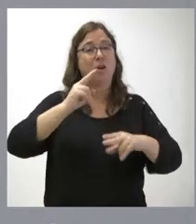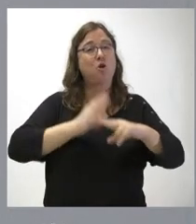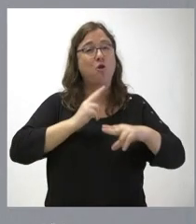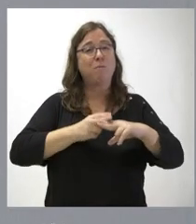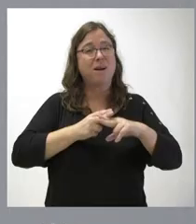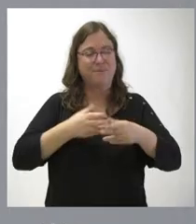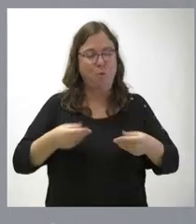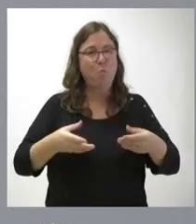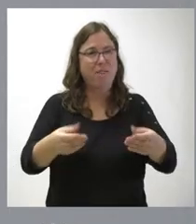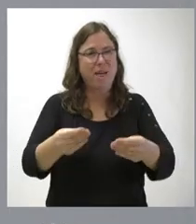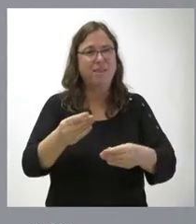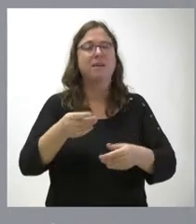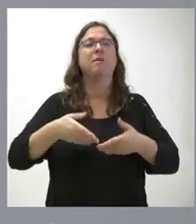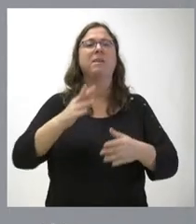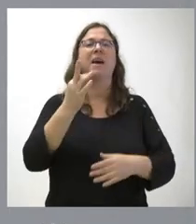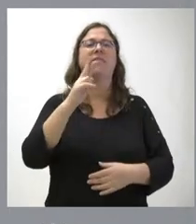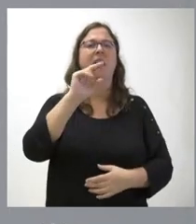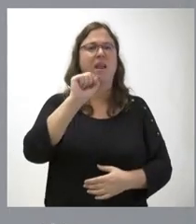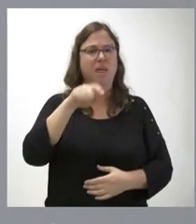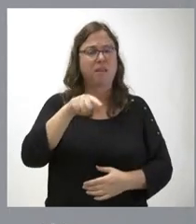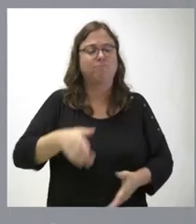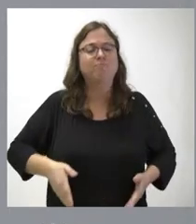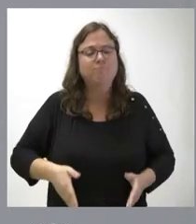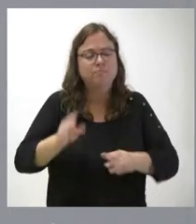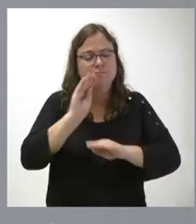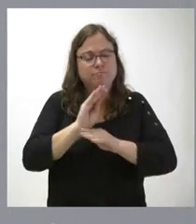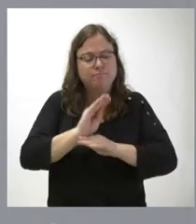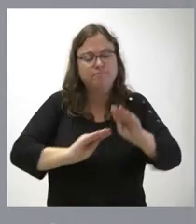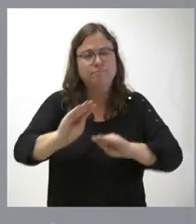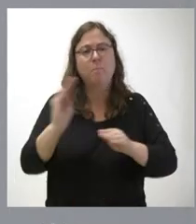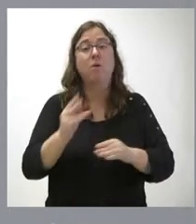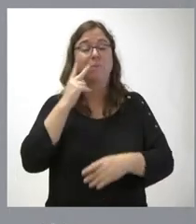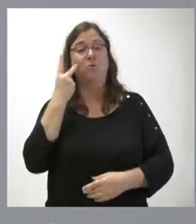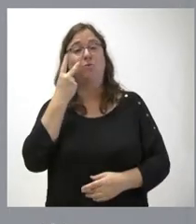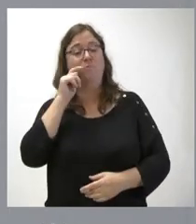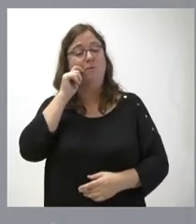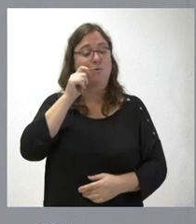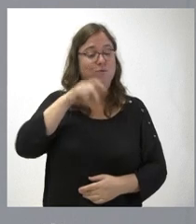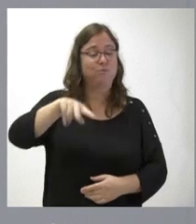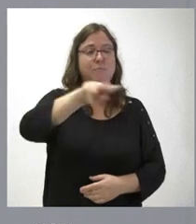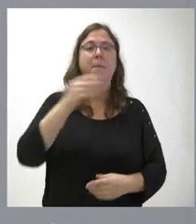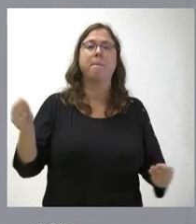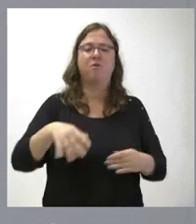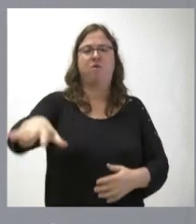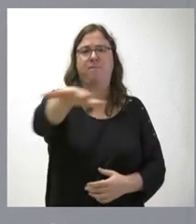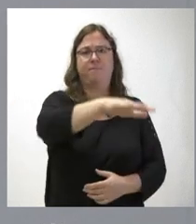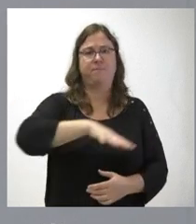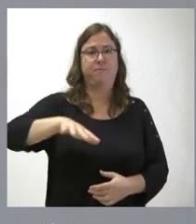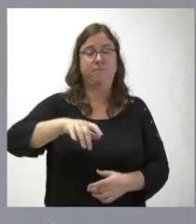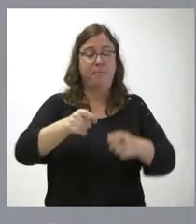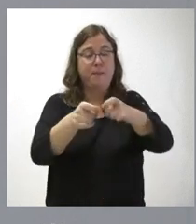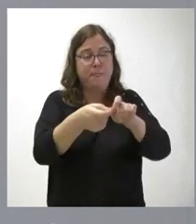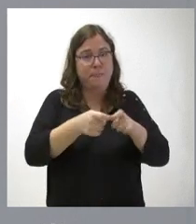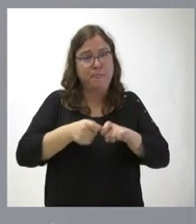humedales de esta Villa romana con el objetivo de recuperar y mejorar el uso del espacio para la visita turística del yacimiento los